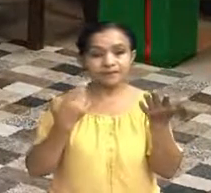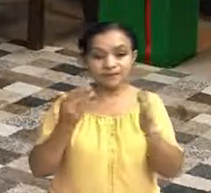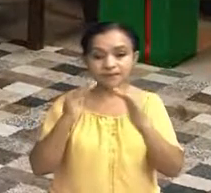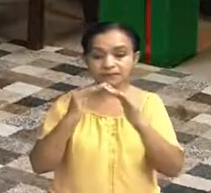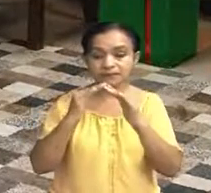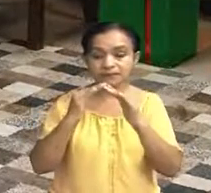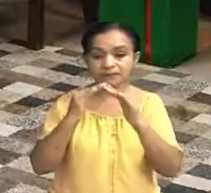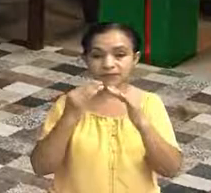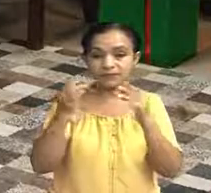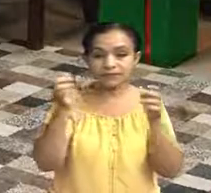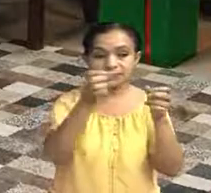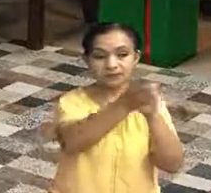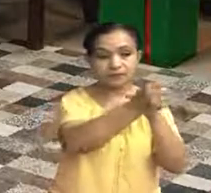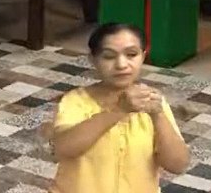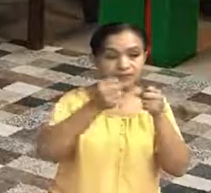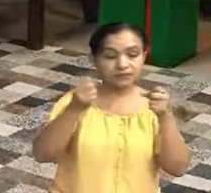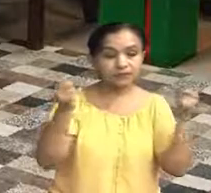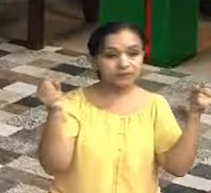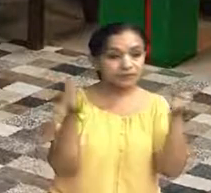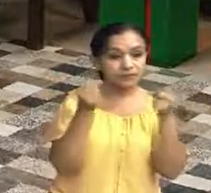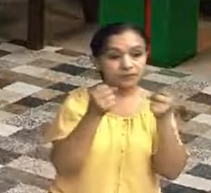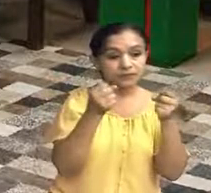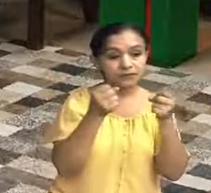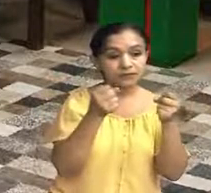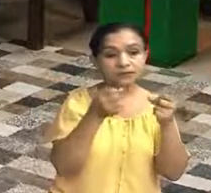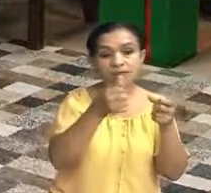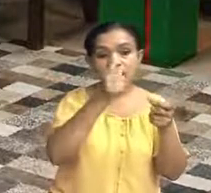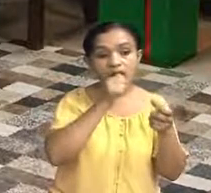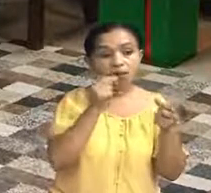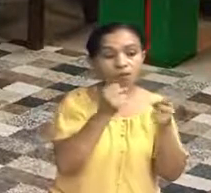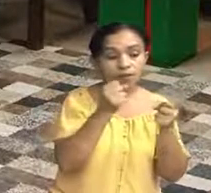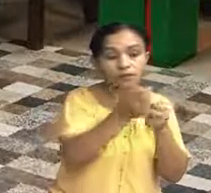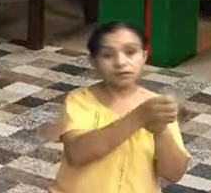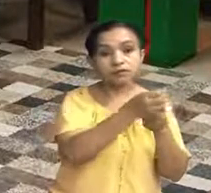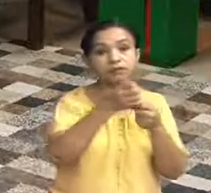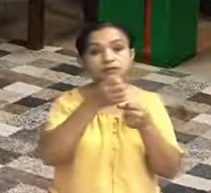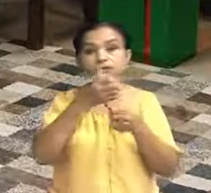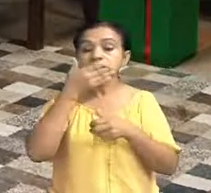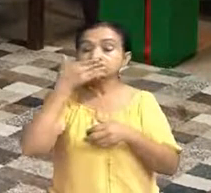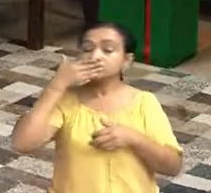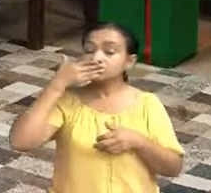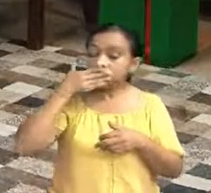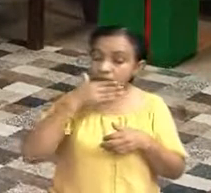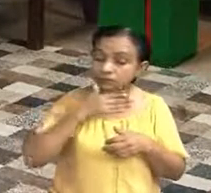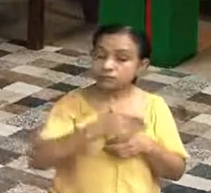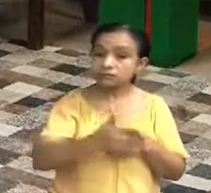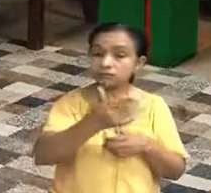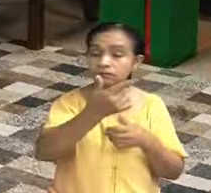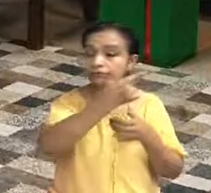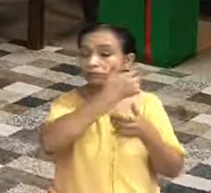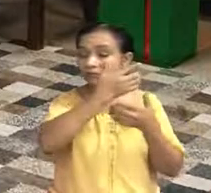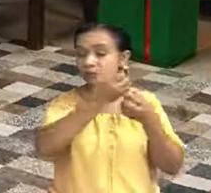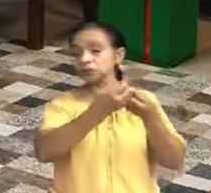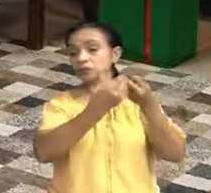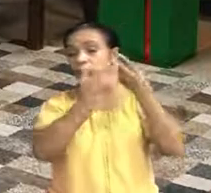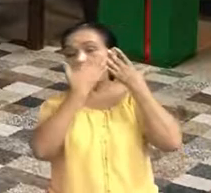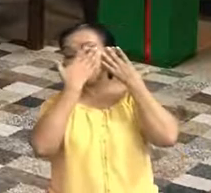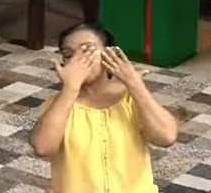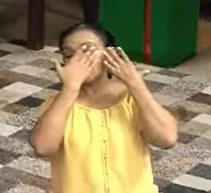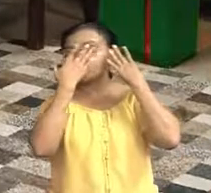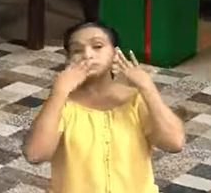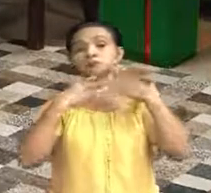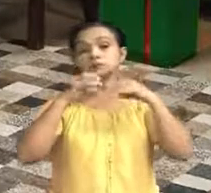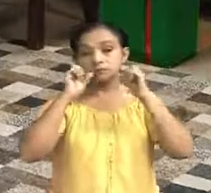casa, abre el refrigerador para sacar agua helada, ese aire helado que emite la